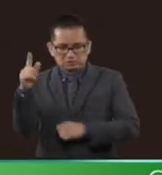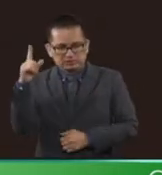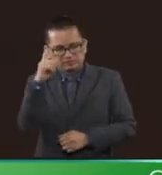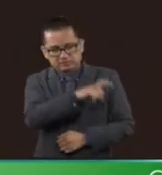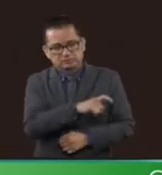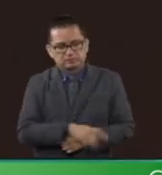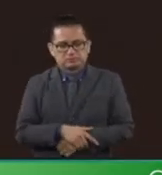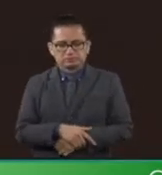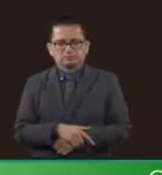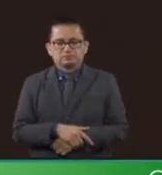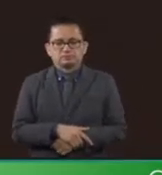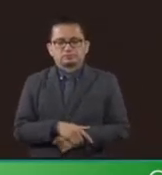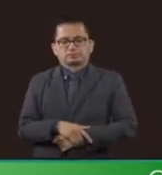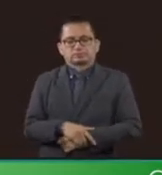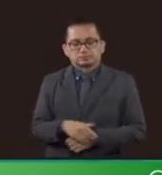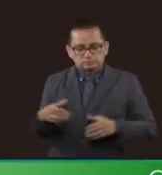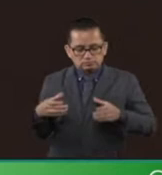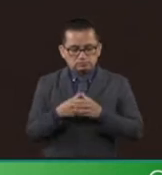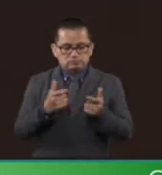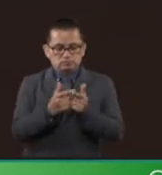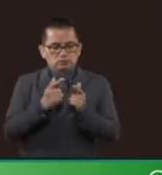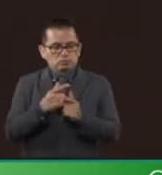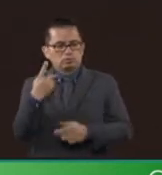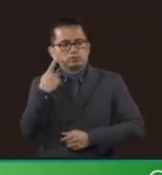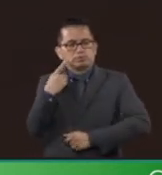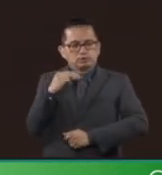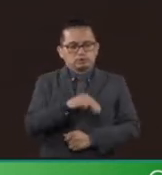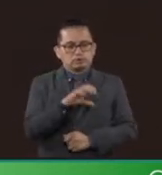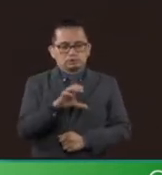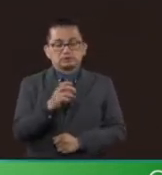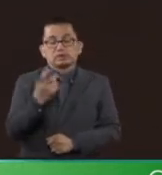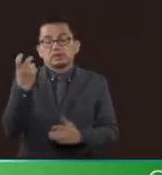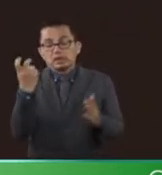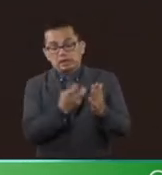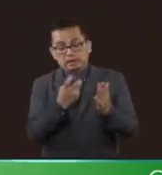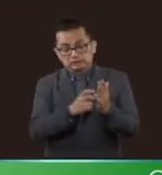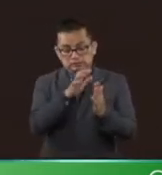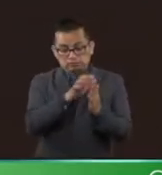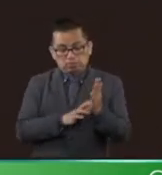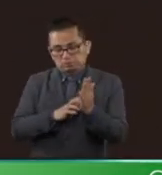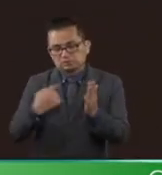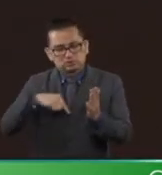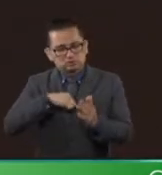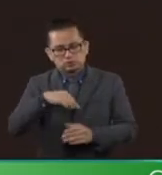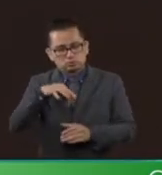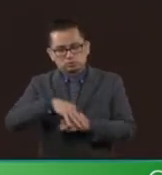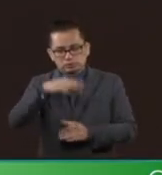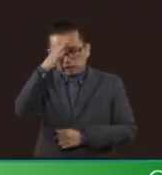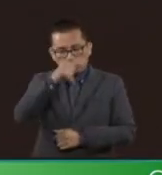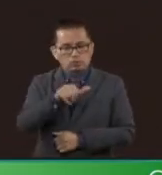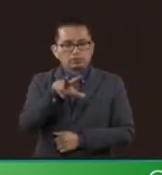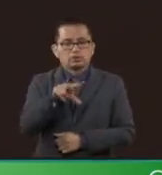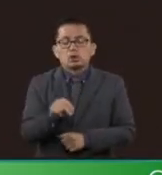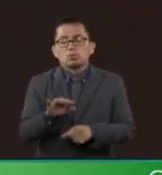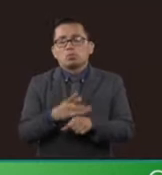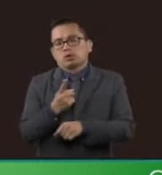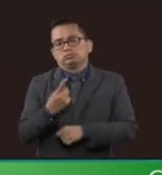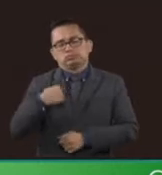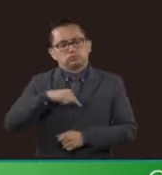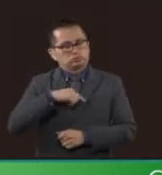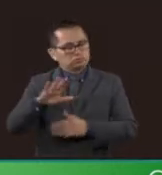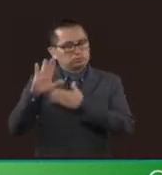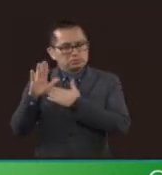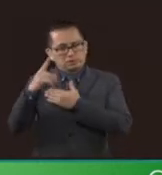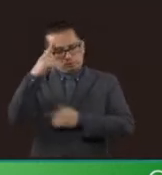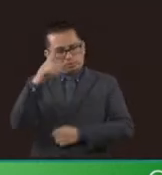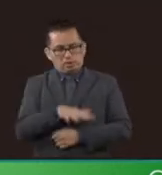personas. En la bancada naranja hemos votado contra este dictamen, porque nuestro compromiso es con el respeto al derecho a